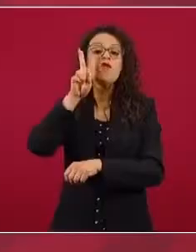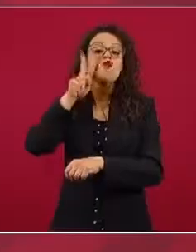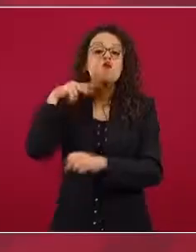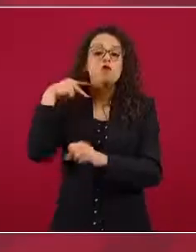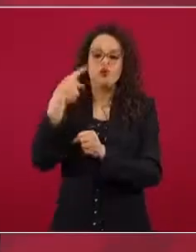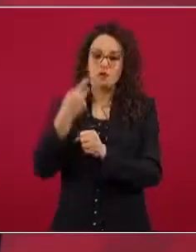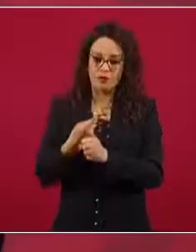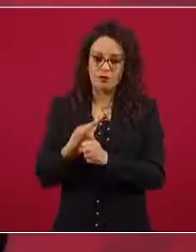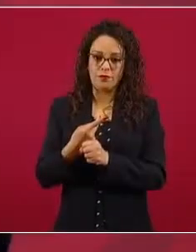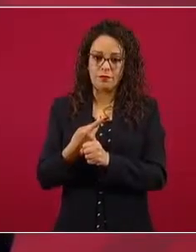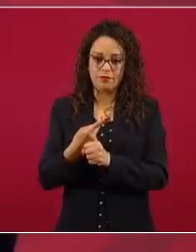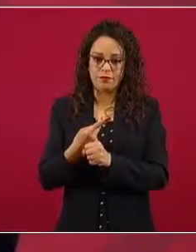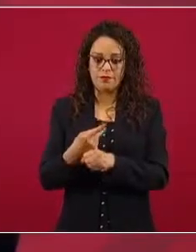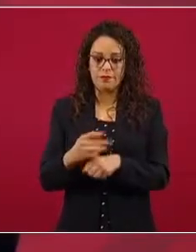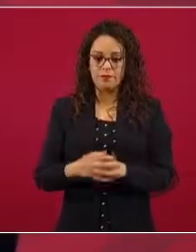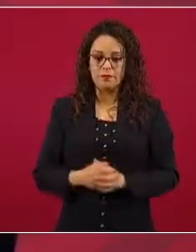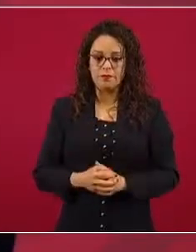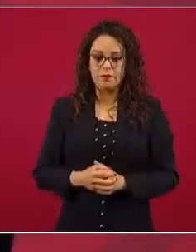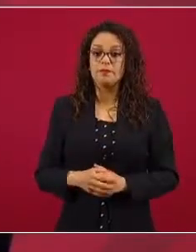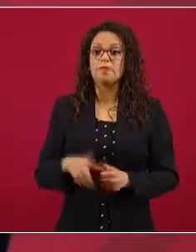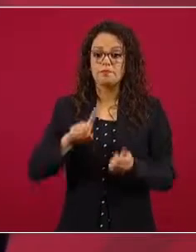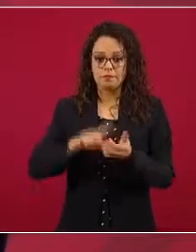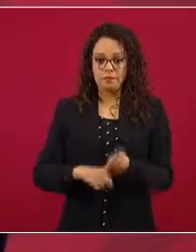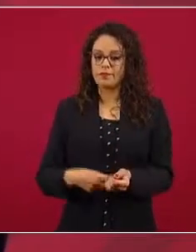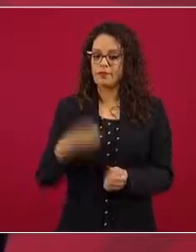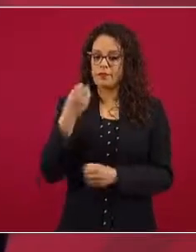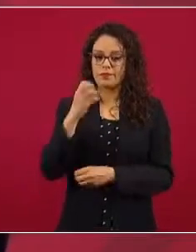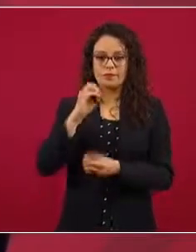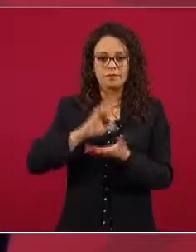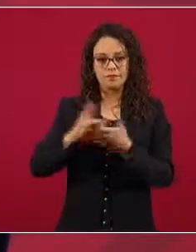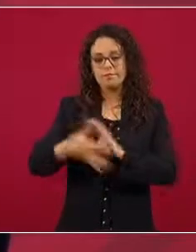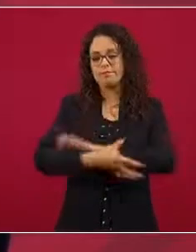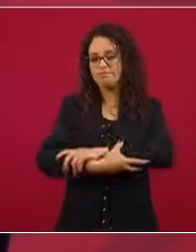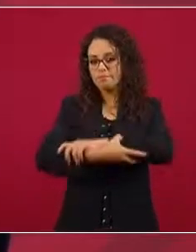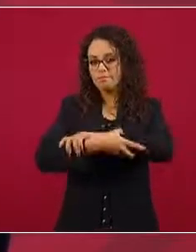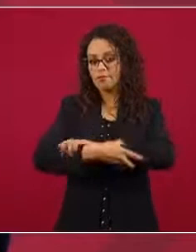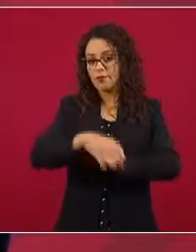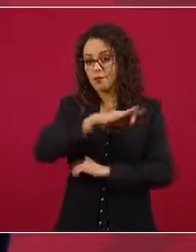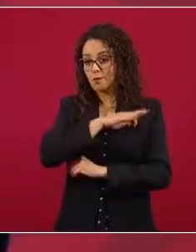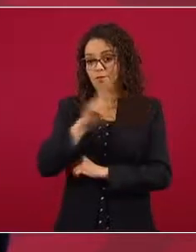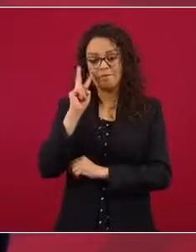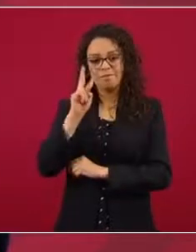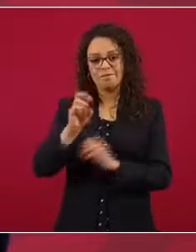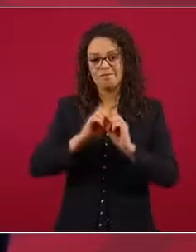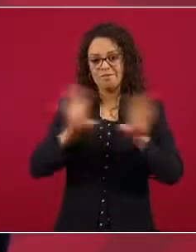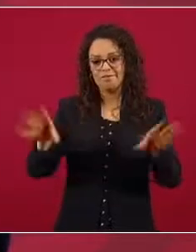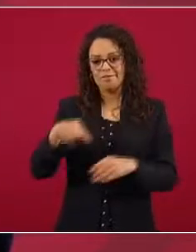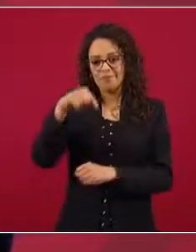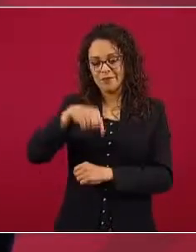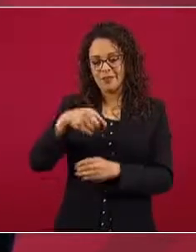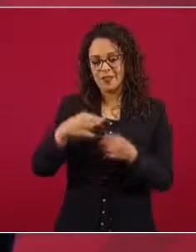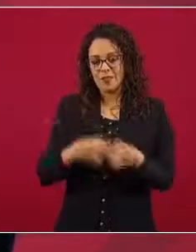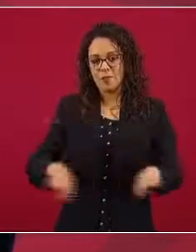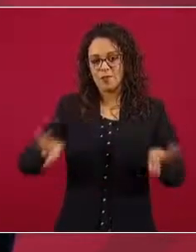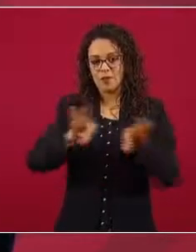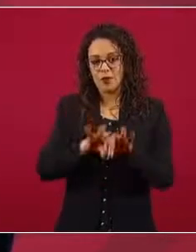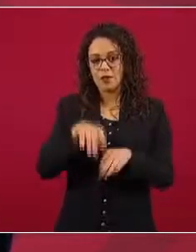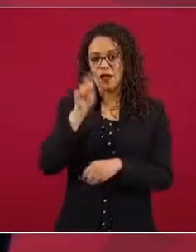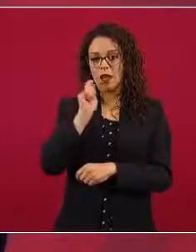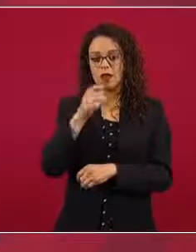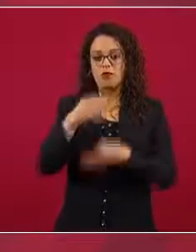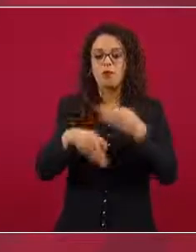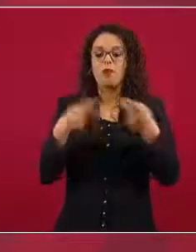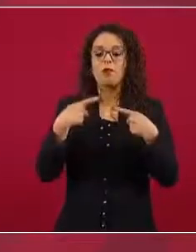para seguir expresando la solidaridad, el humanismo que caracteriza a todos los trabajadores del sector